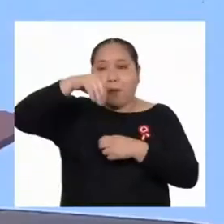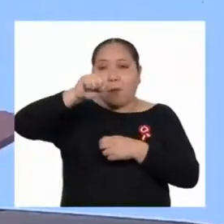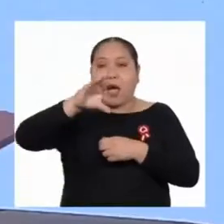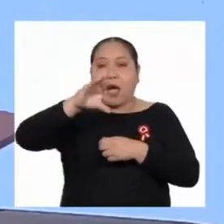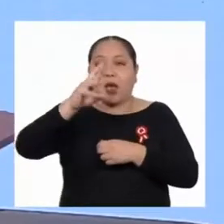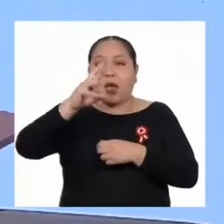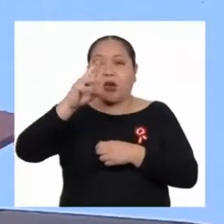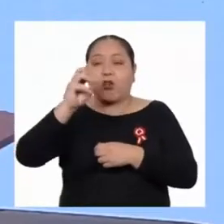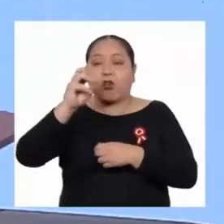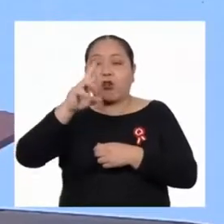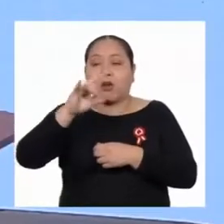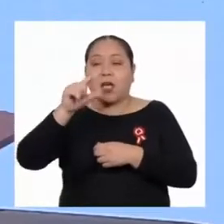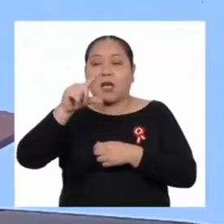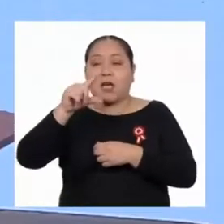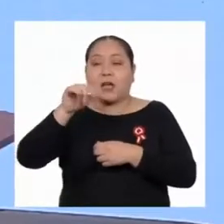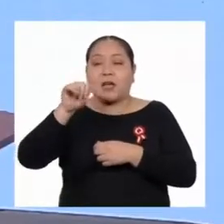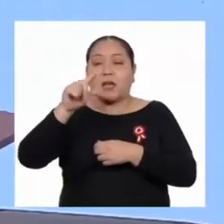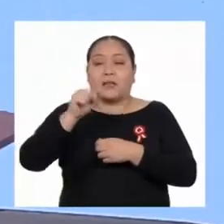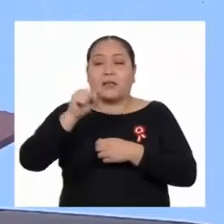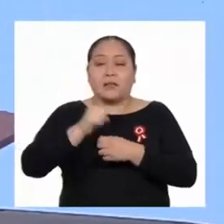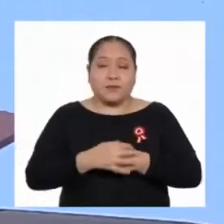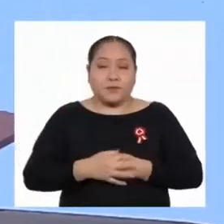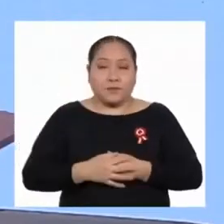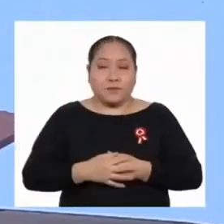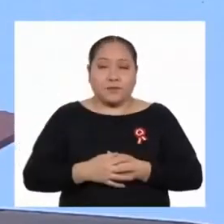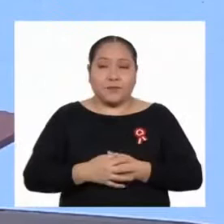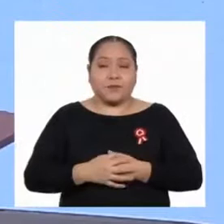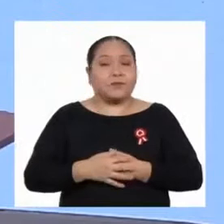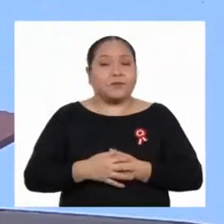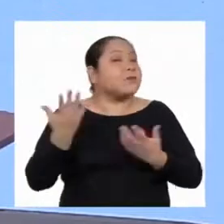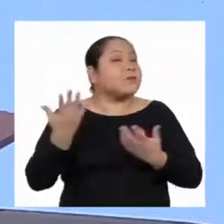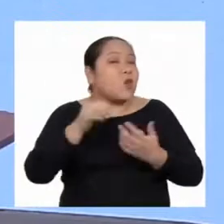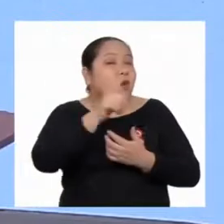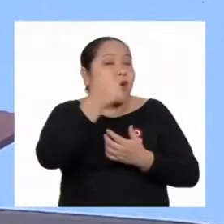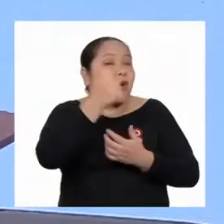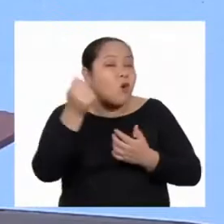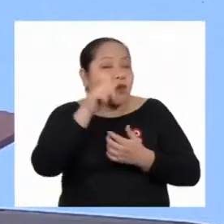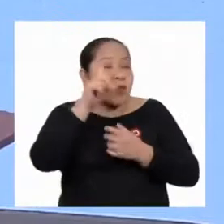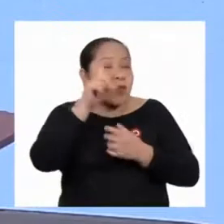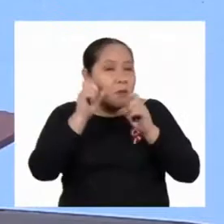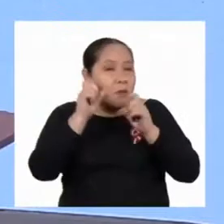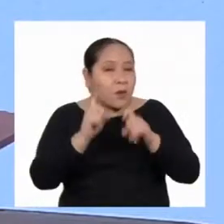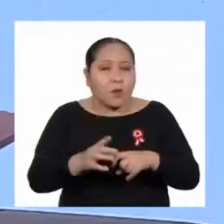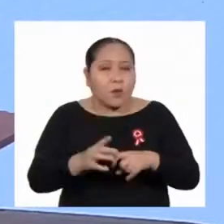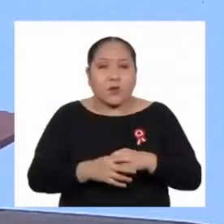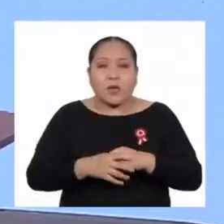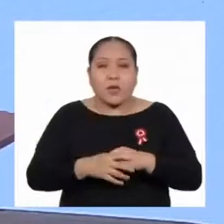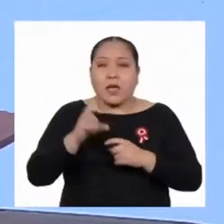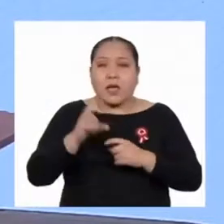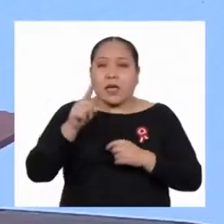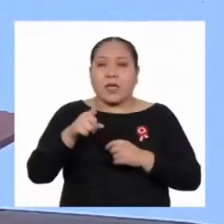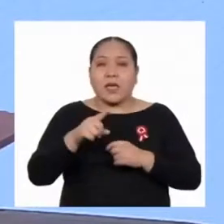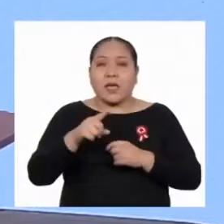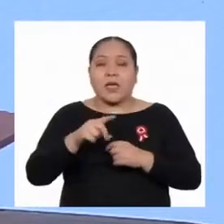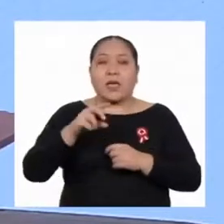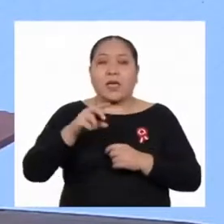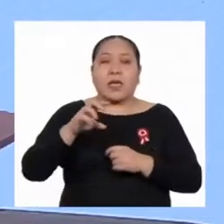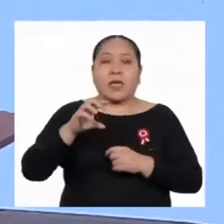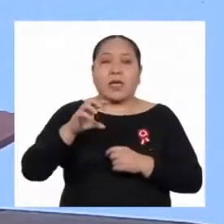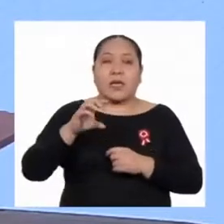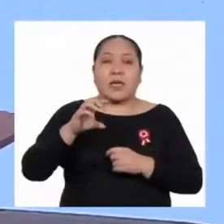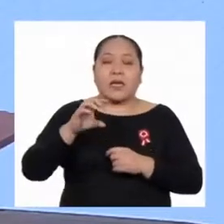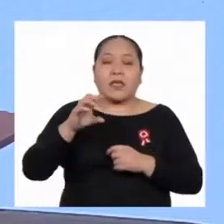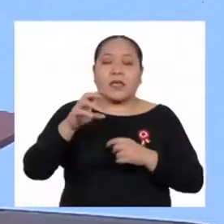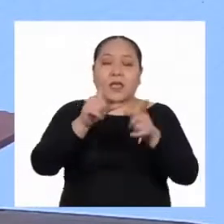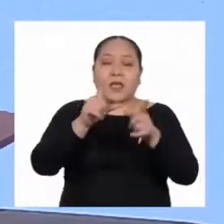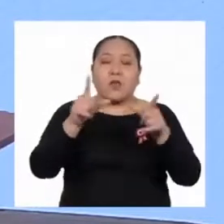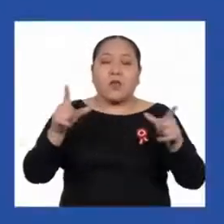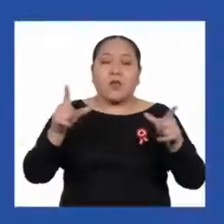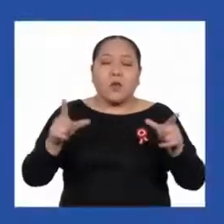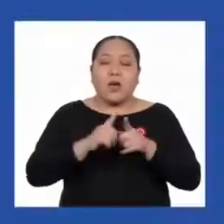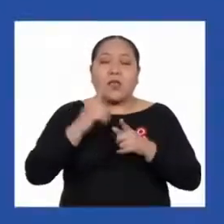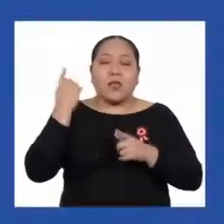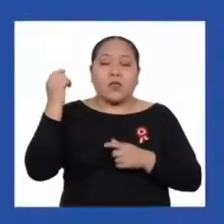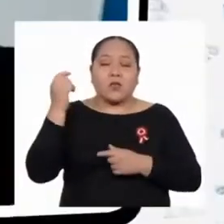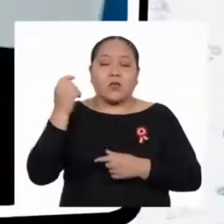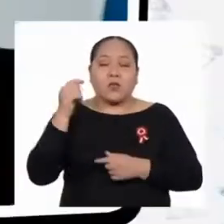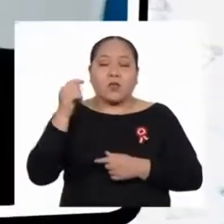La siguiente pregunta es de Yamudet Chinguel, de la ciudad de